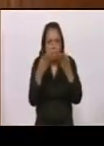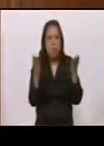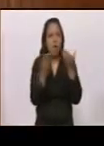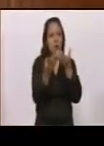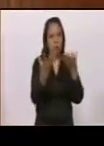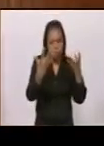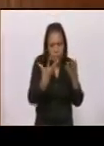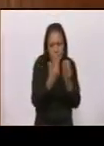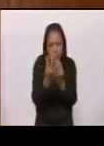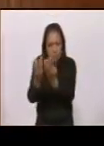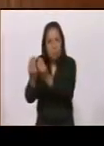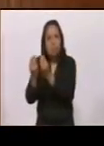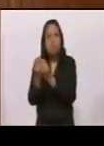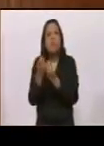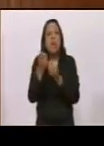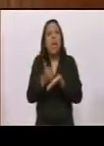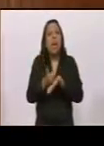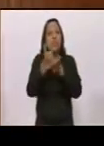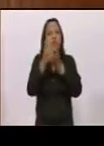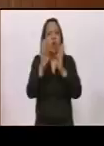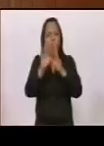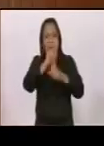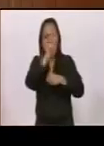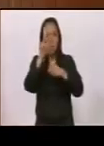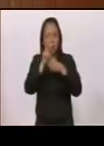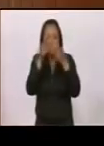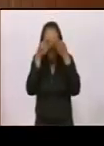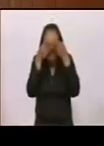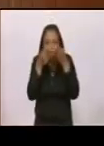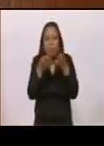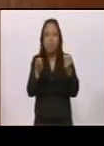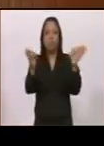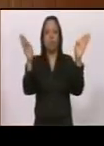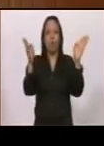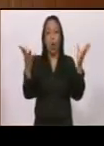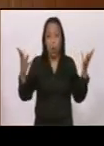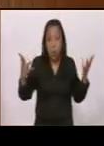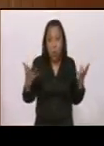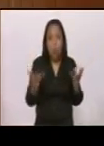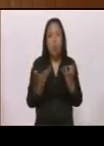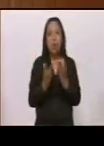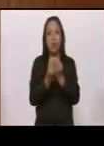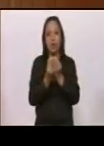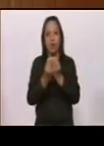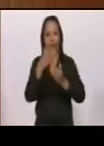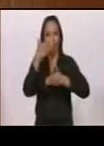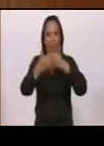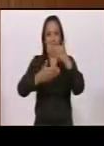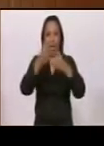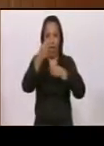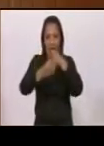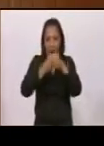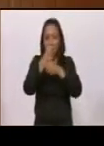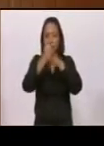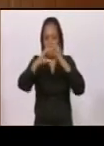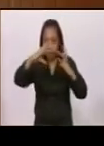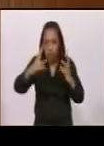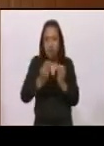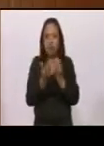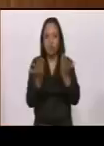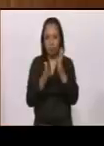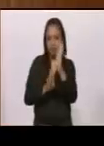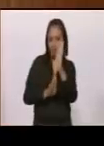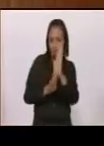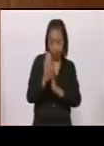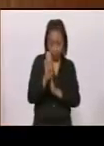a fin de ampliar la visión de país que juntos vamos a construir en los próximos años. Vamos